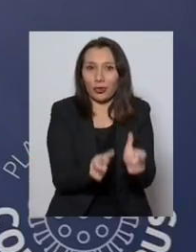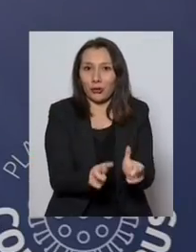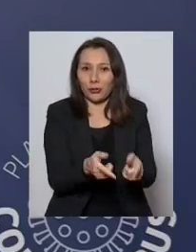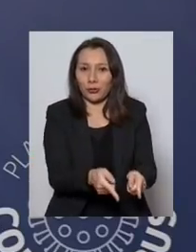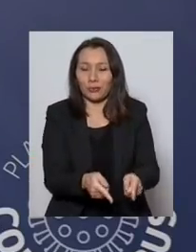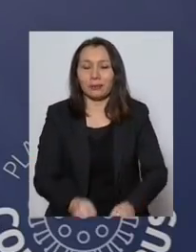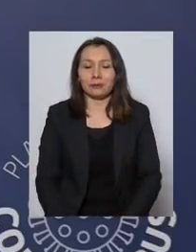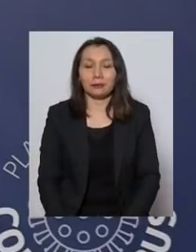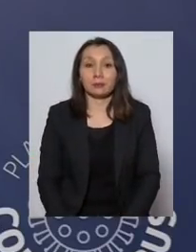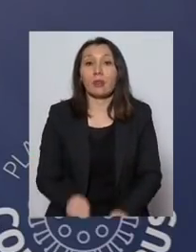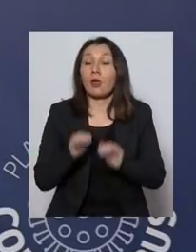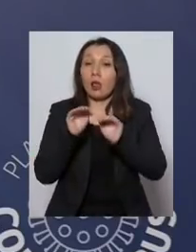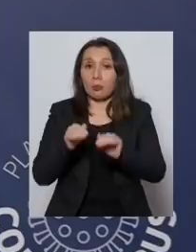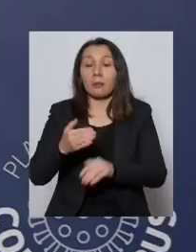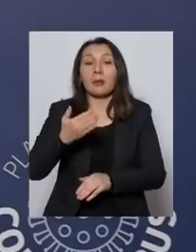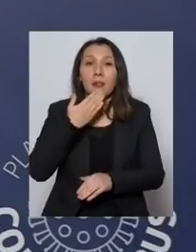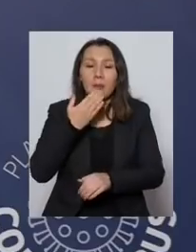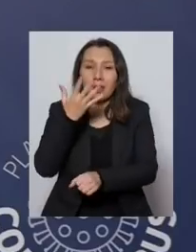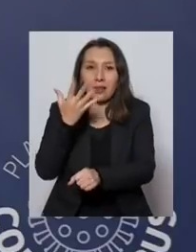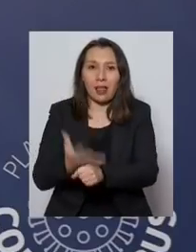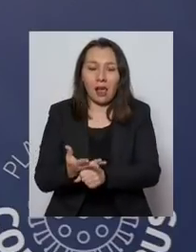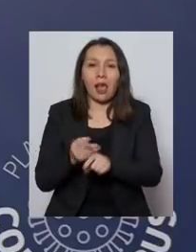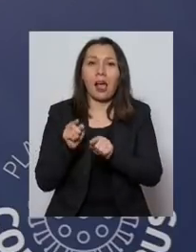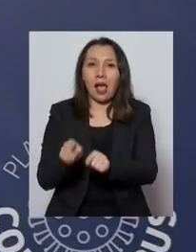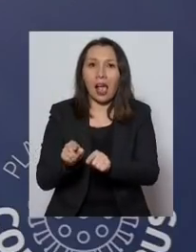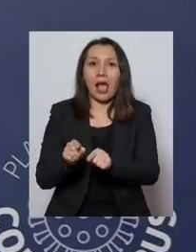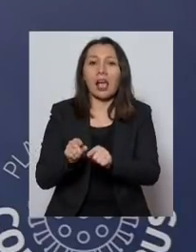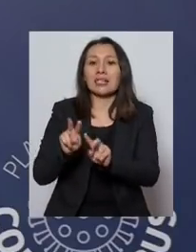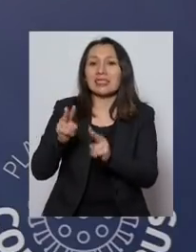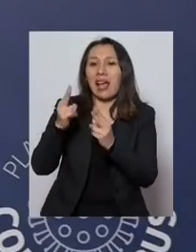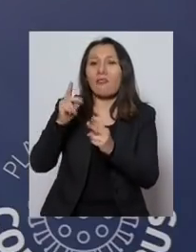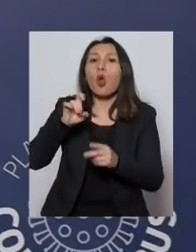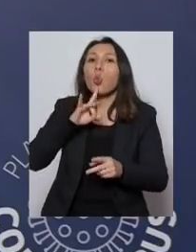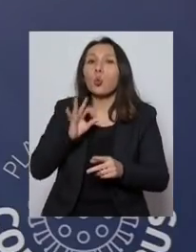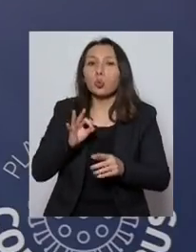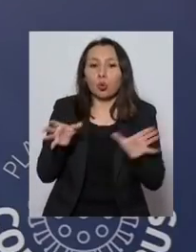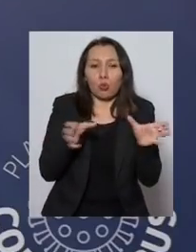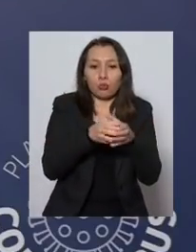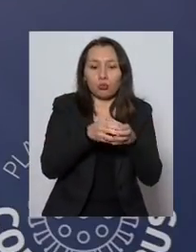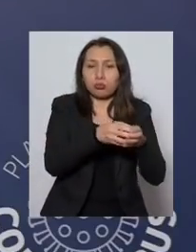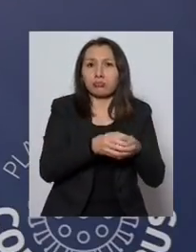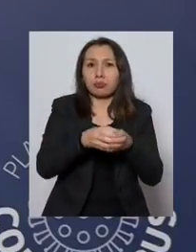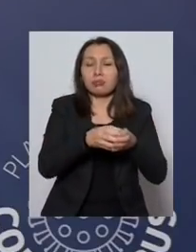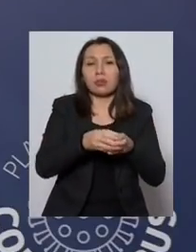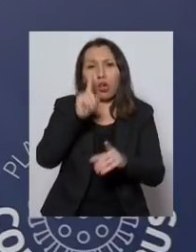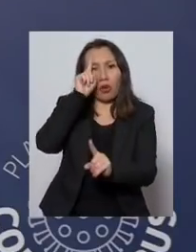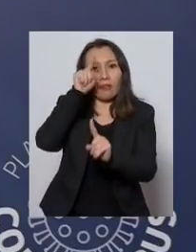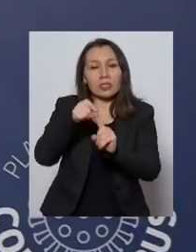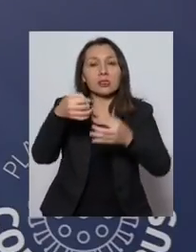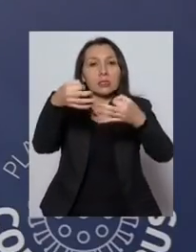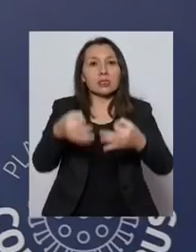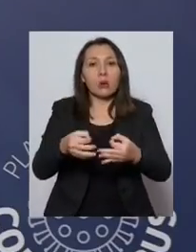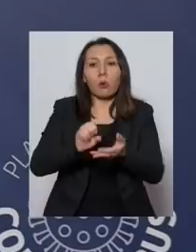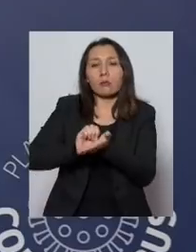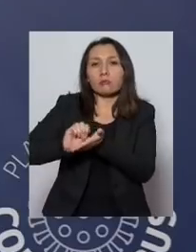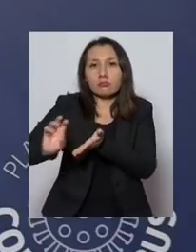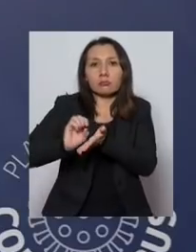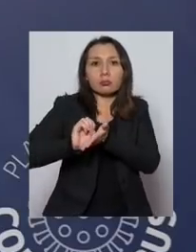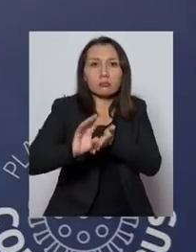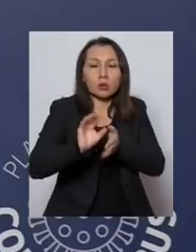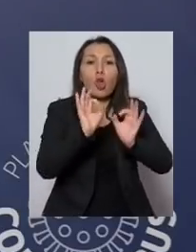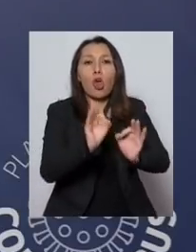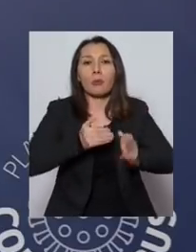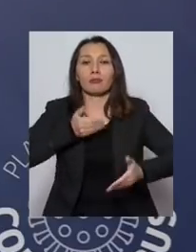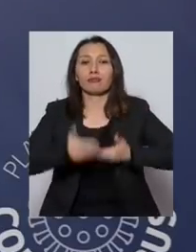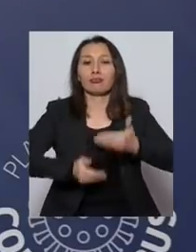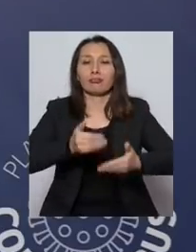sanitario. Asimismo, existen los salvoconductos colectivos, cuyo objetivo es asegurar el abastecimiento y el